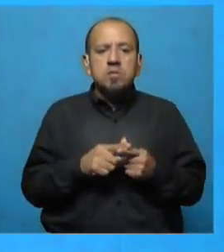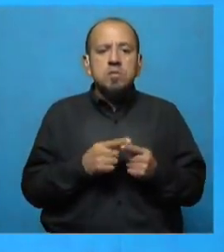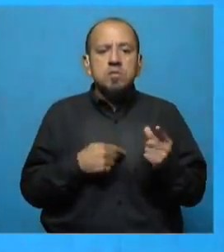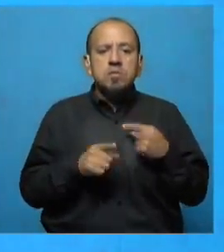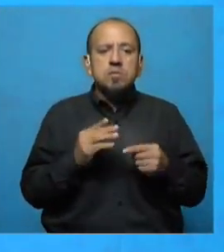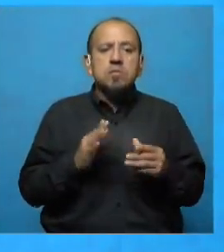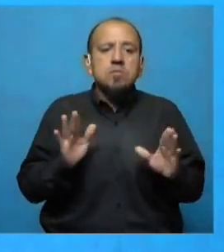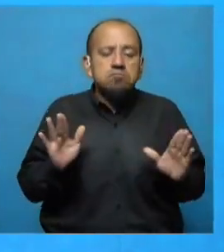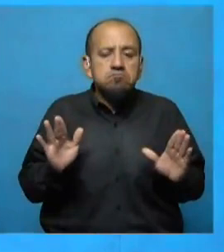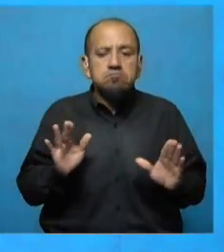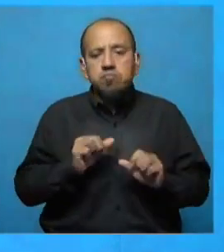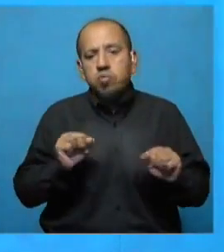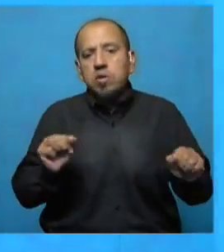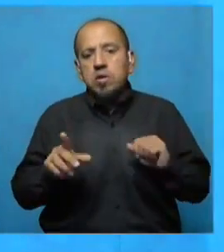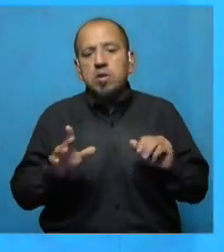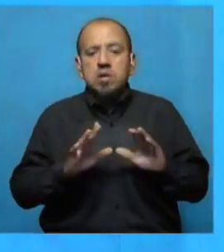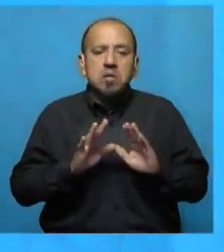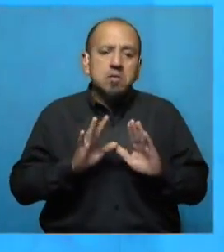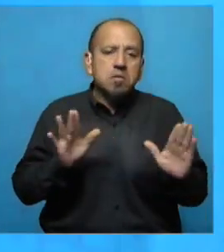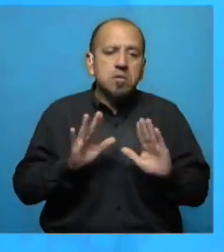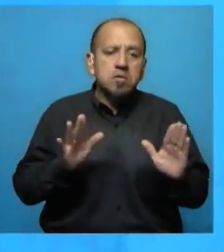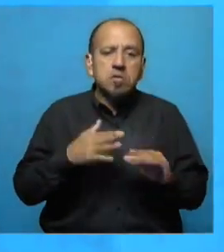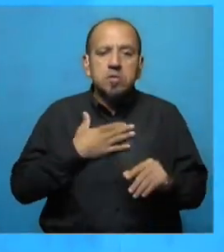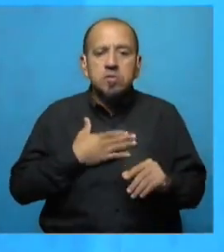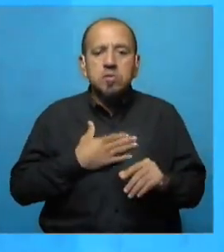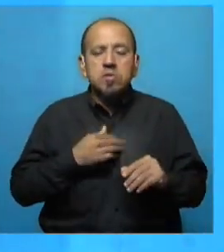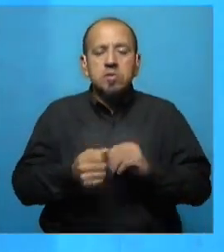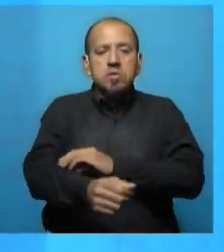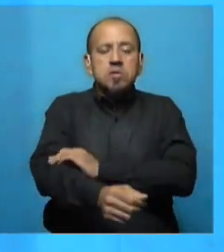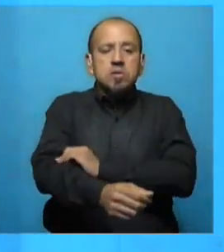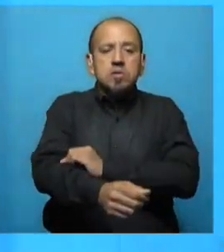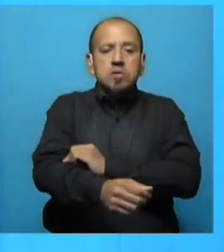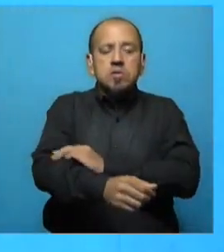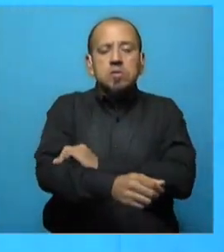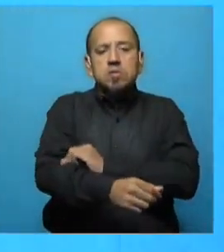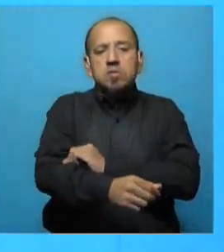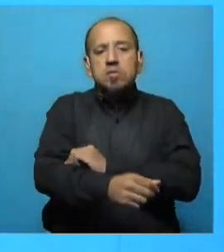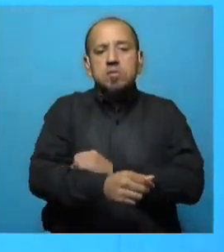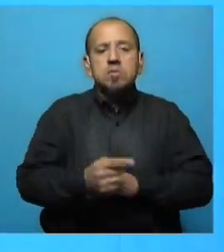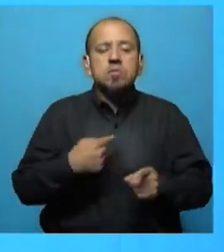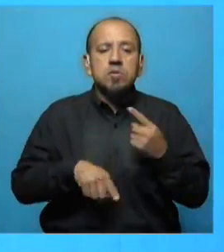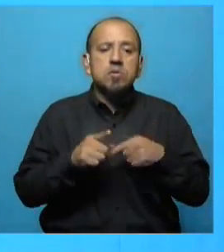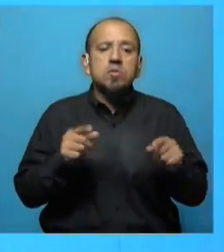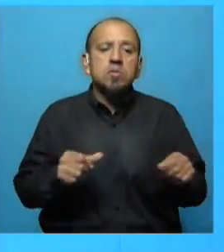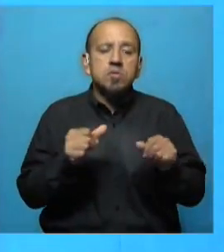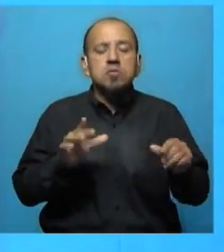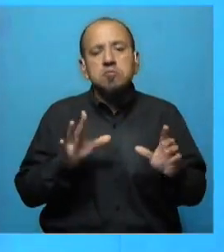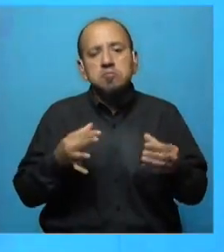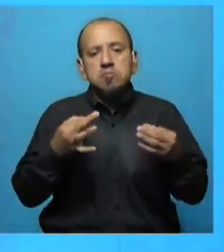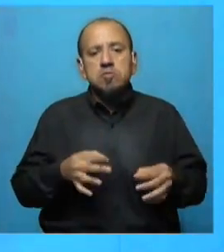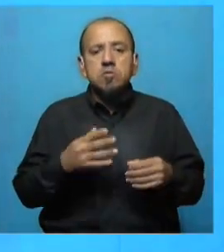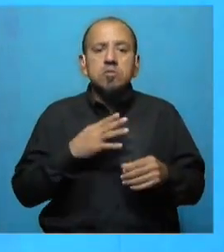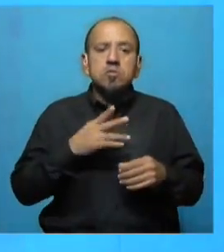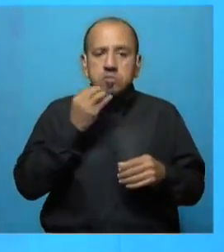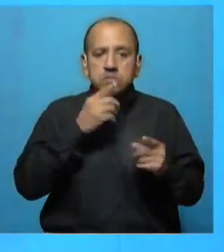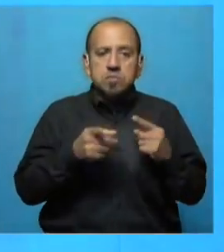te puede gustar eso es lo que creo que lo primero que hay que asumir cuando uno trabaja de esto que todo el mundo le va a gustar Este pero si vos le haces convencido y para